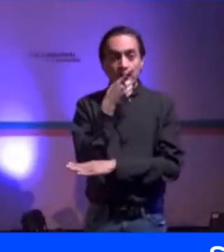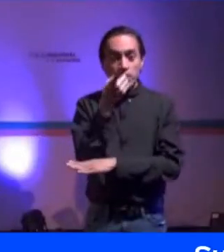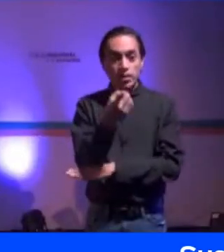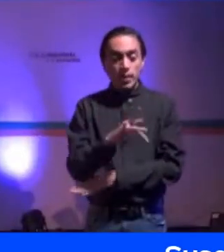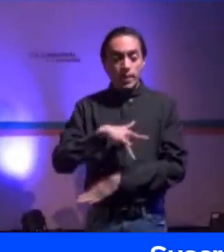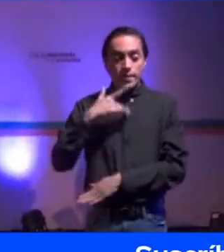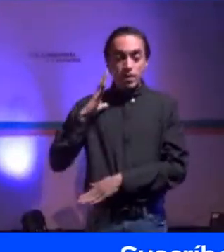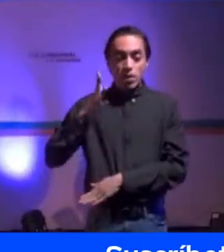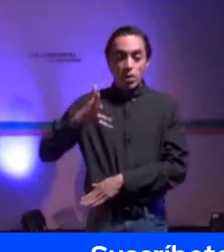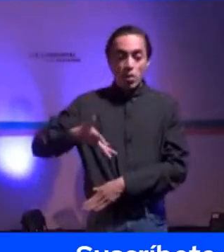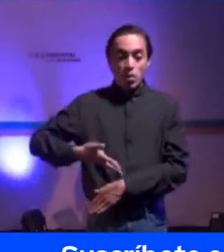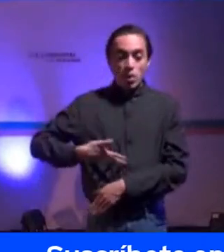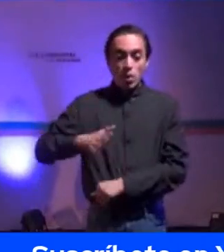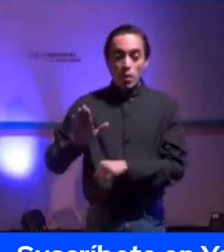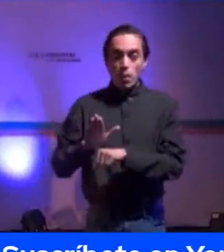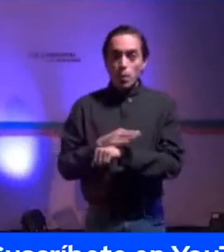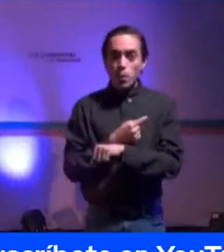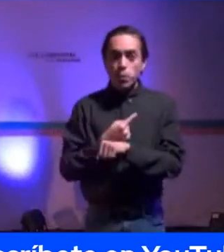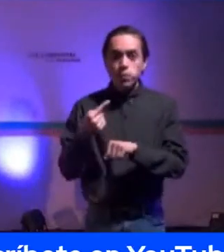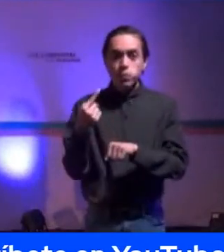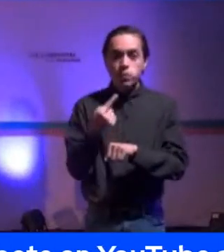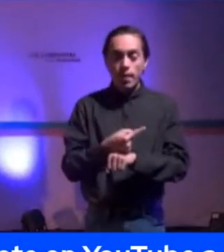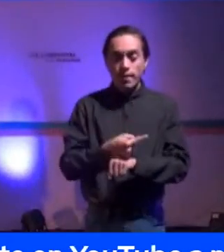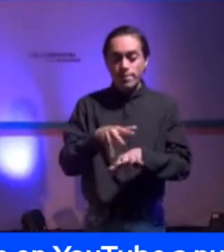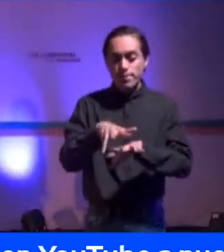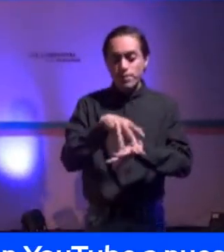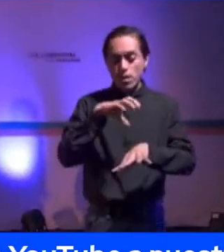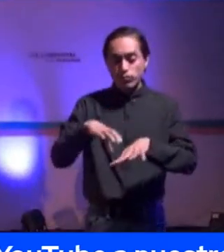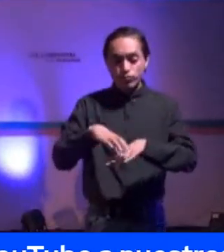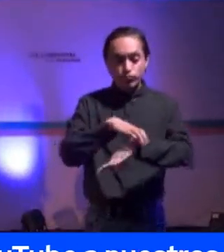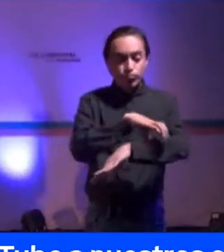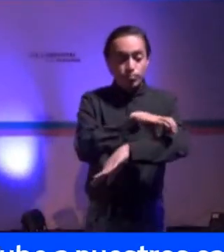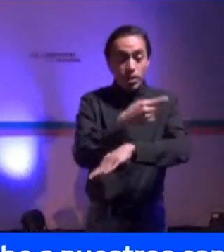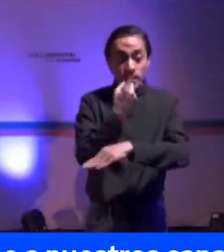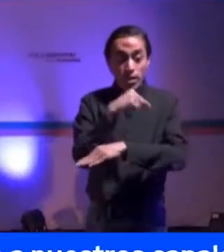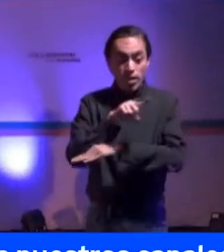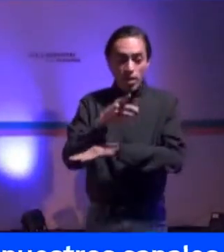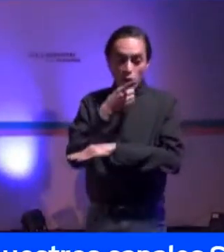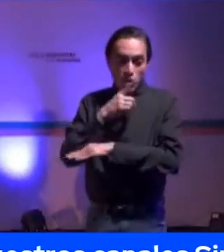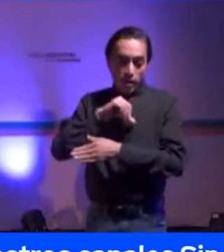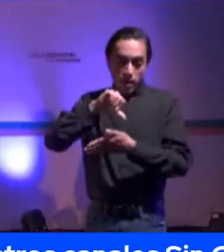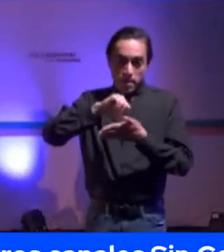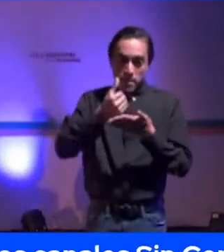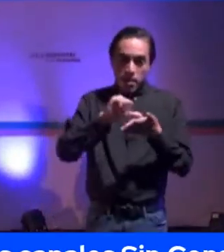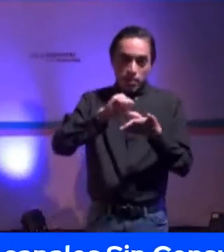orgulloso por traer estas botas para que Lili Téllez ya no me diga bajito.